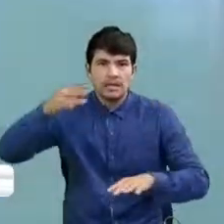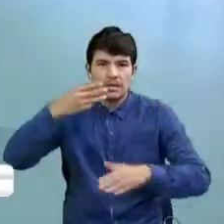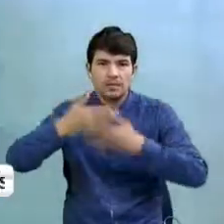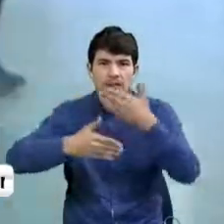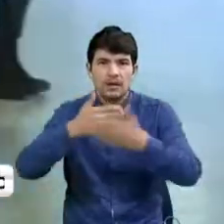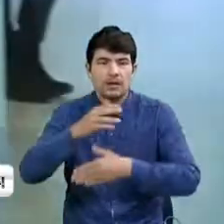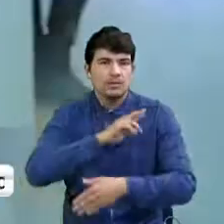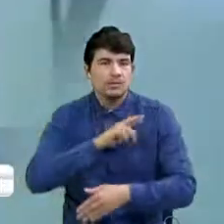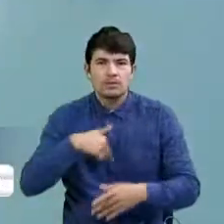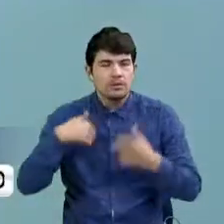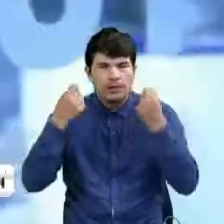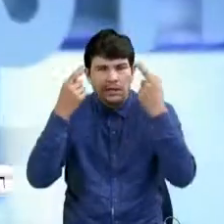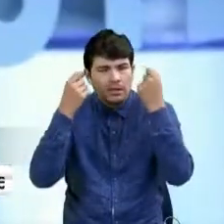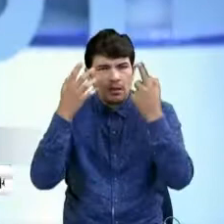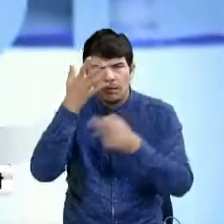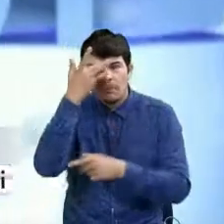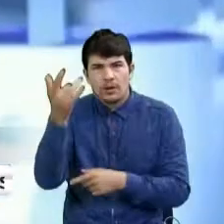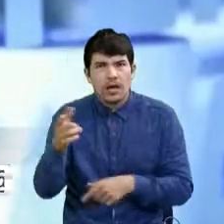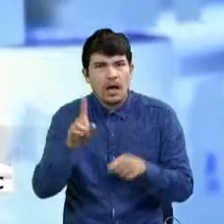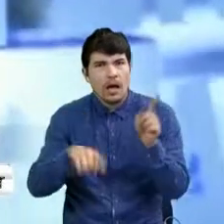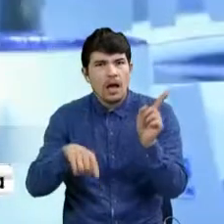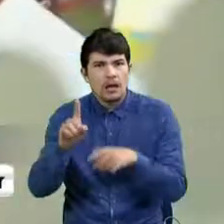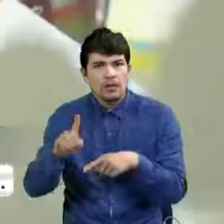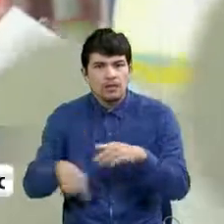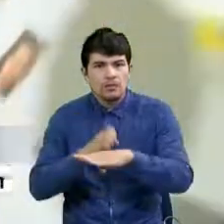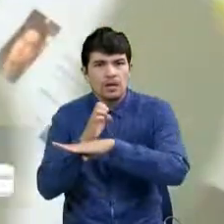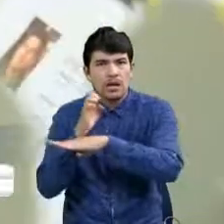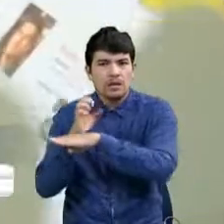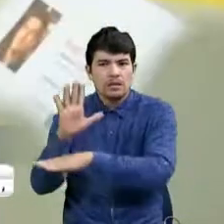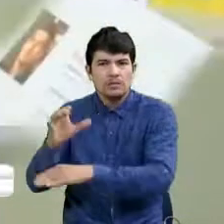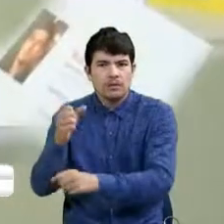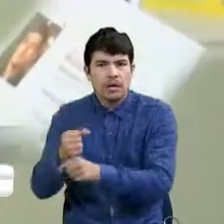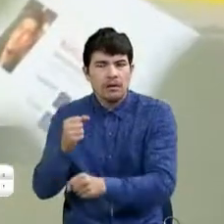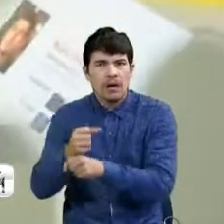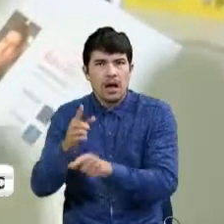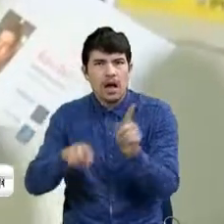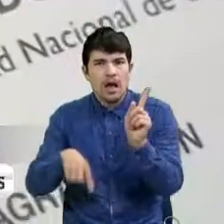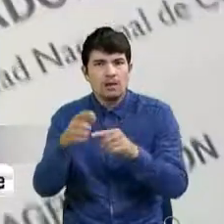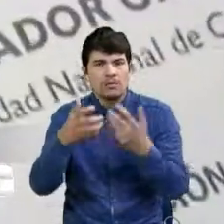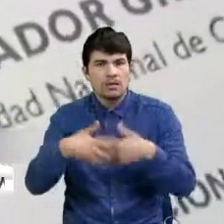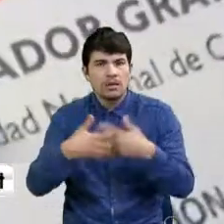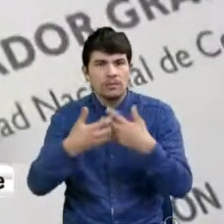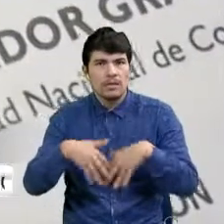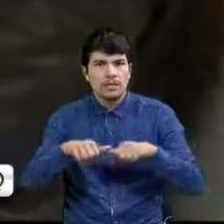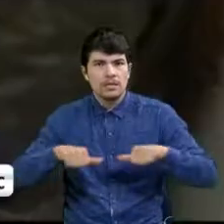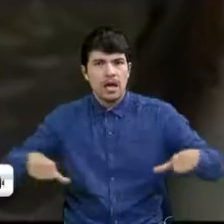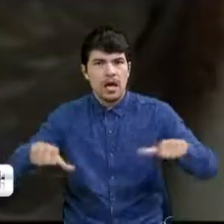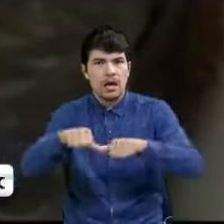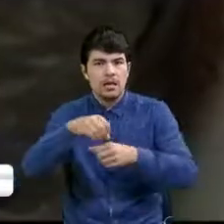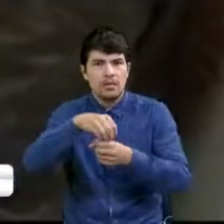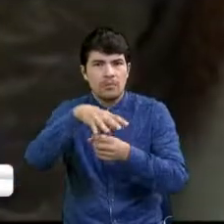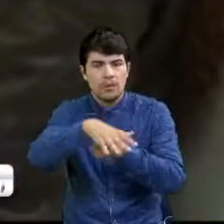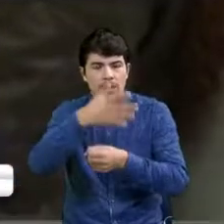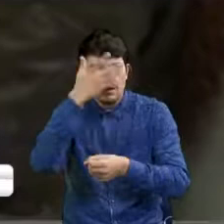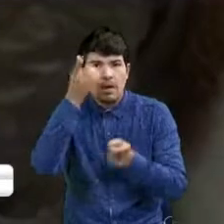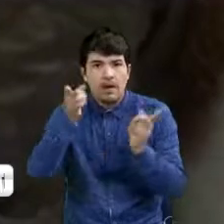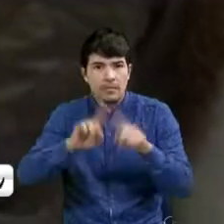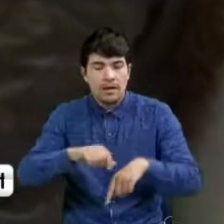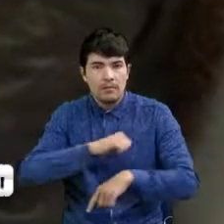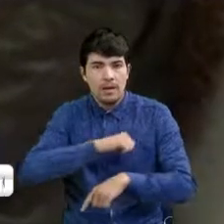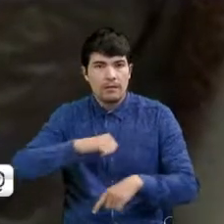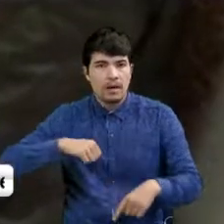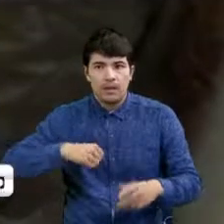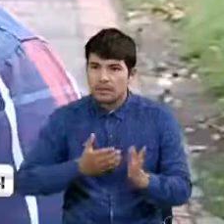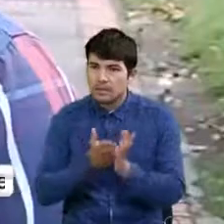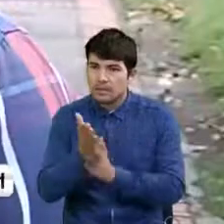No entendemos por qué algunos entes territoriales, algunas empresas del sector público como del sector privado, pues